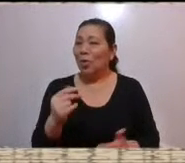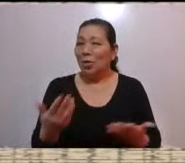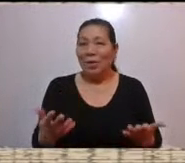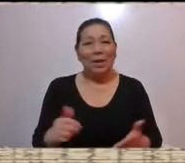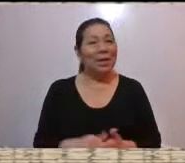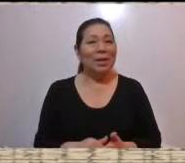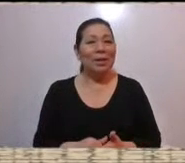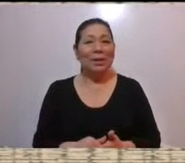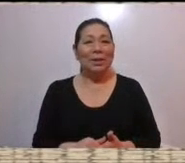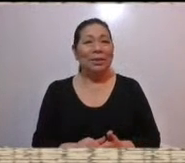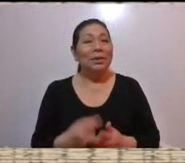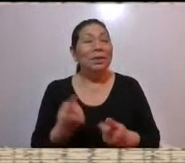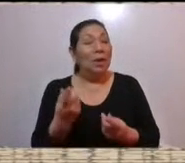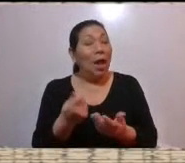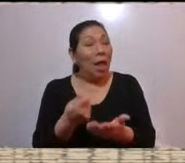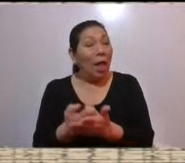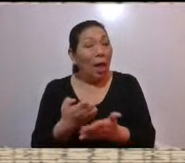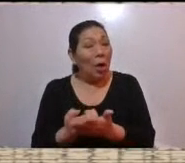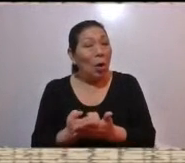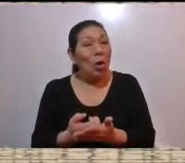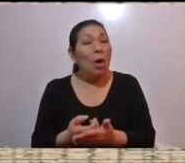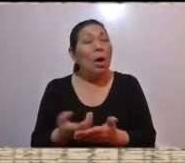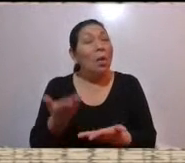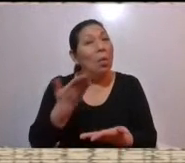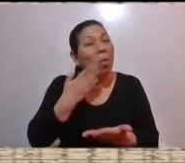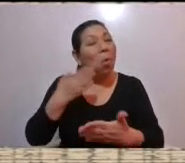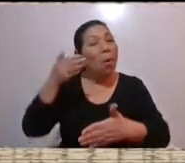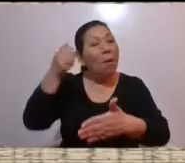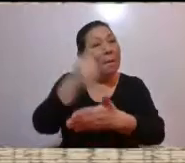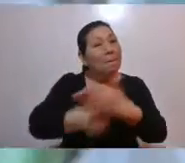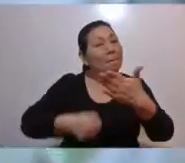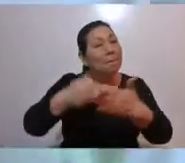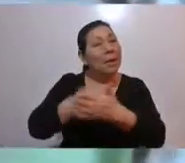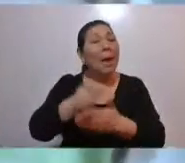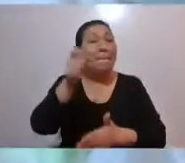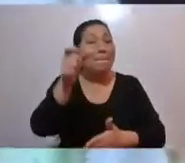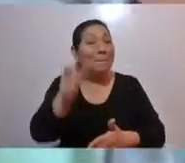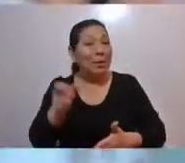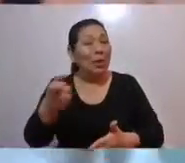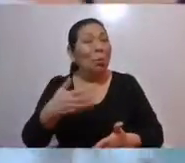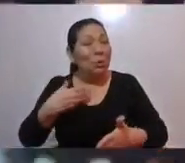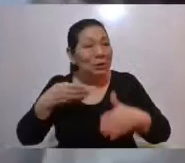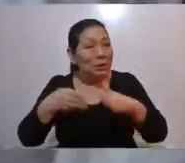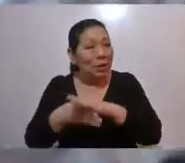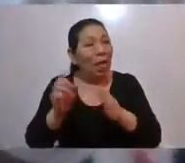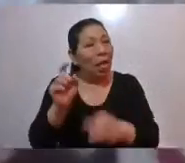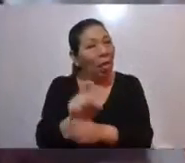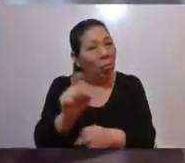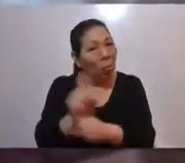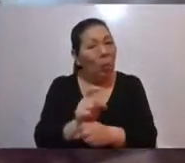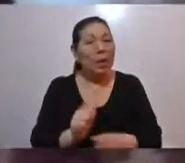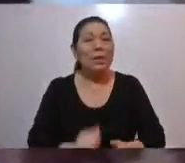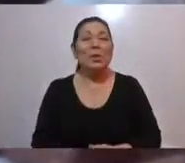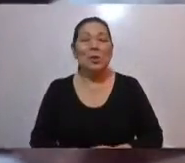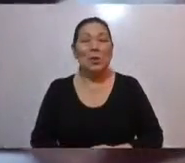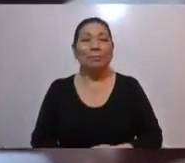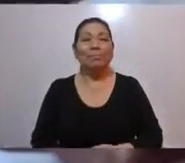¿no? No debe, digamos, el tema económico constituir una traba para que las personas puedan acceder a la